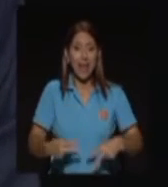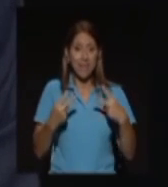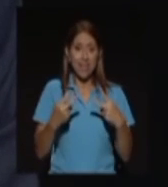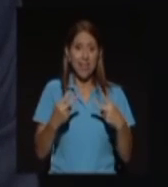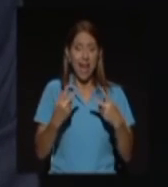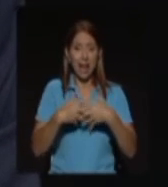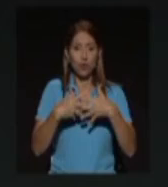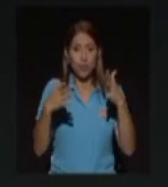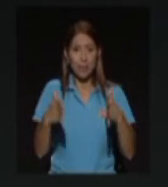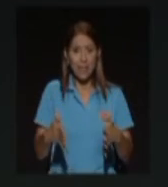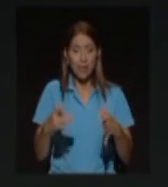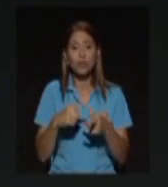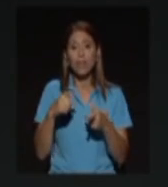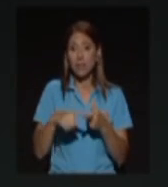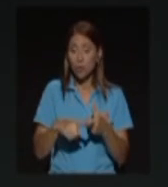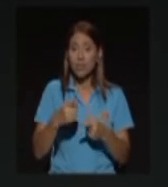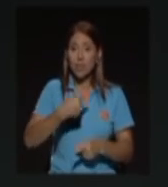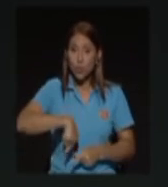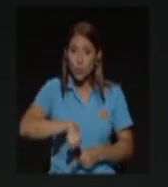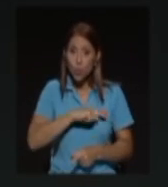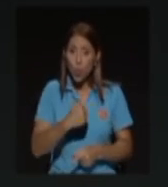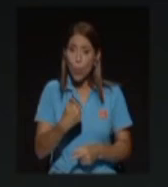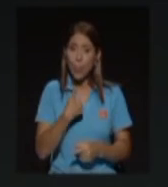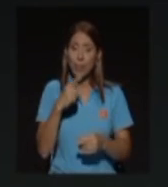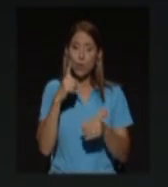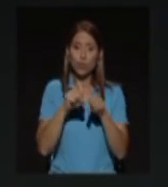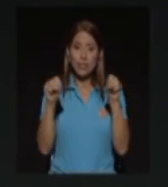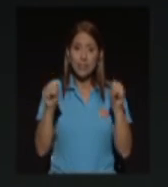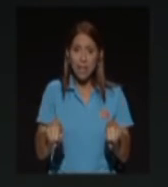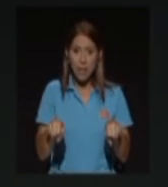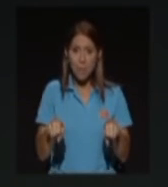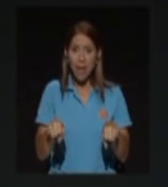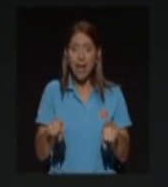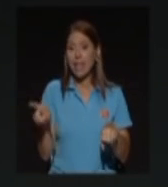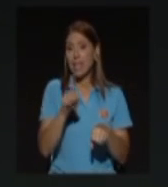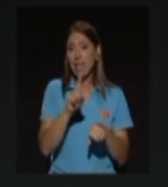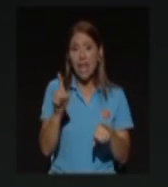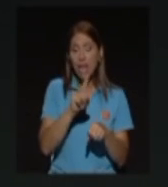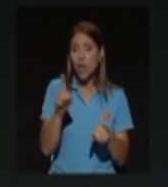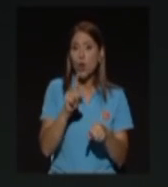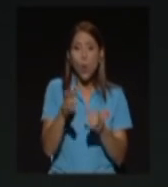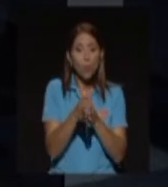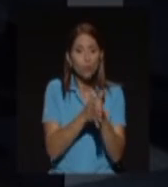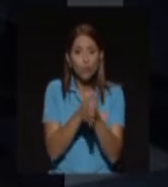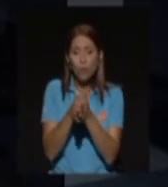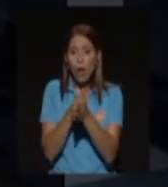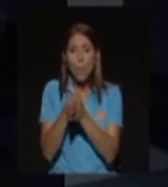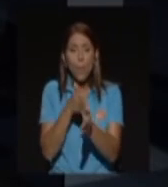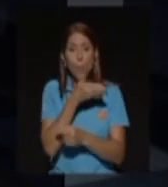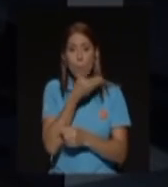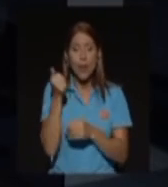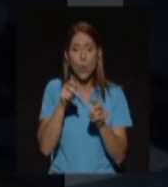los empresarios. Entonces mantenemos un sistema pues que no es proclive a aprovechar mejor